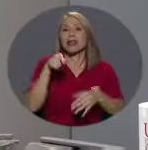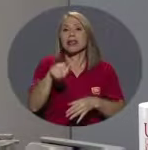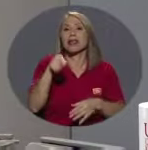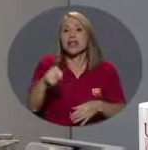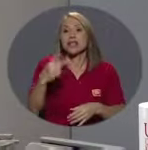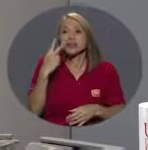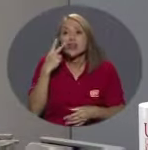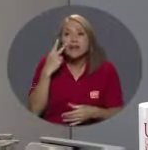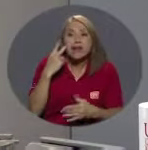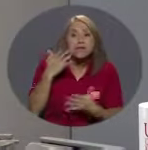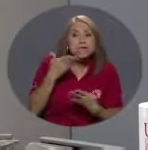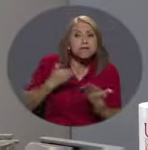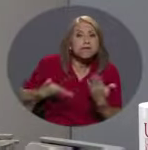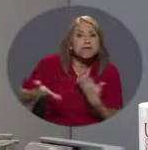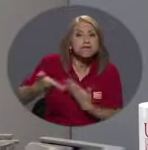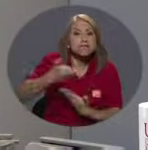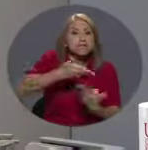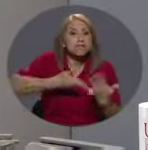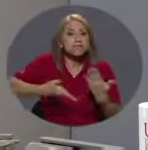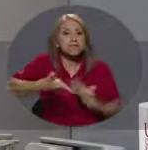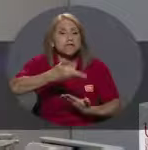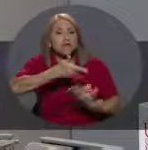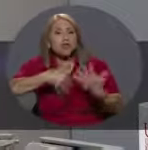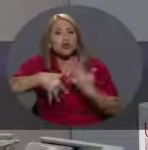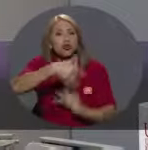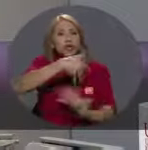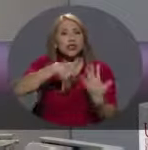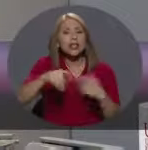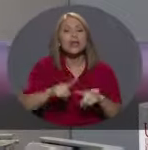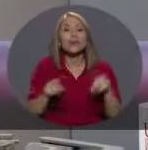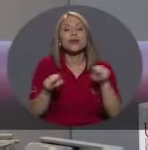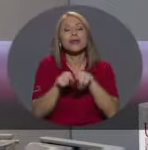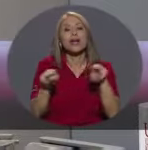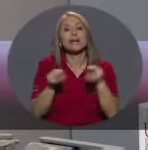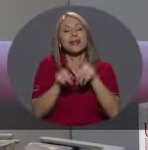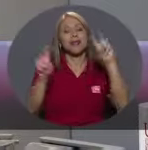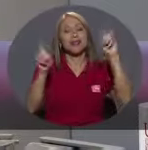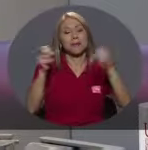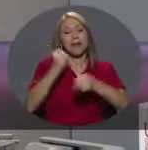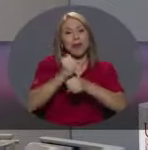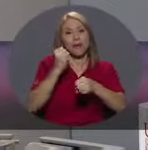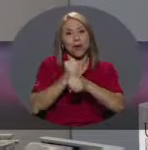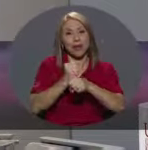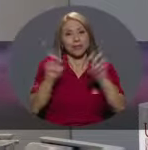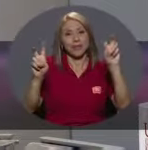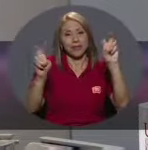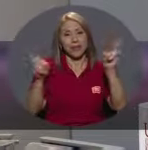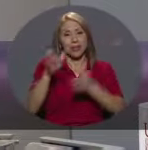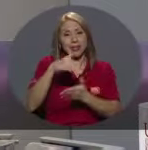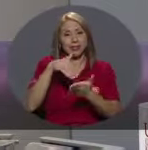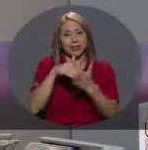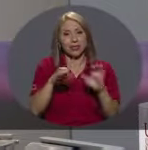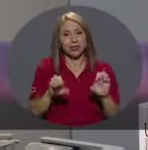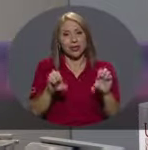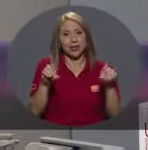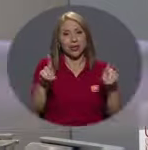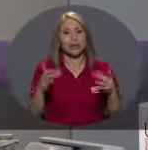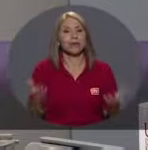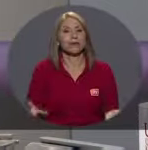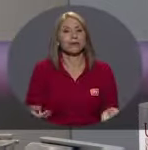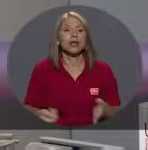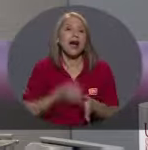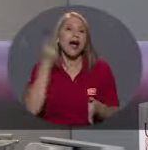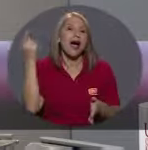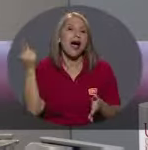los entornos de socialización, pero también en el tema laboral y en el tema de los centros educativos. Y a veces,